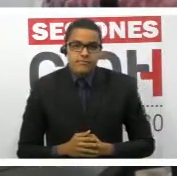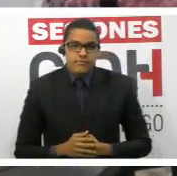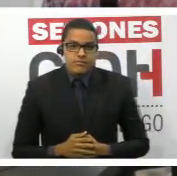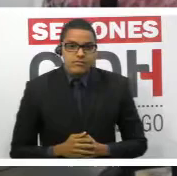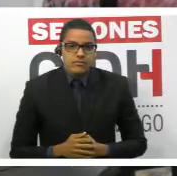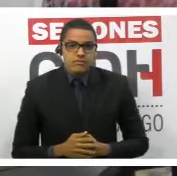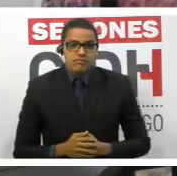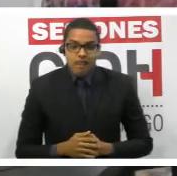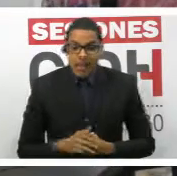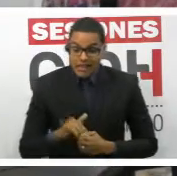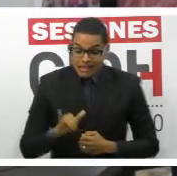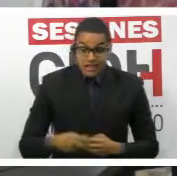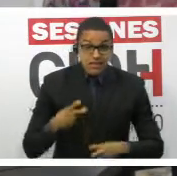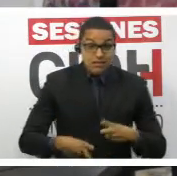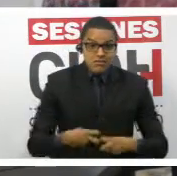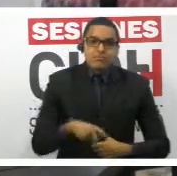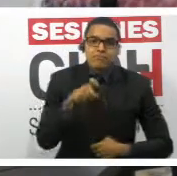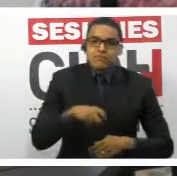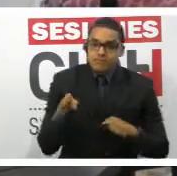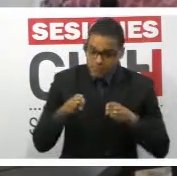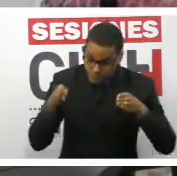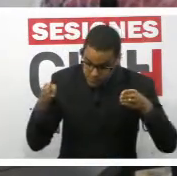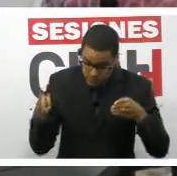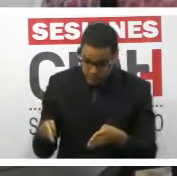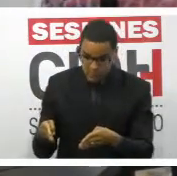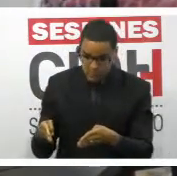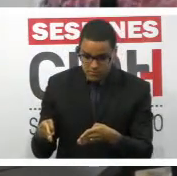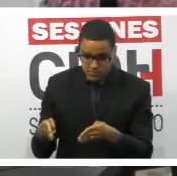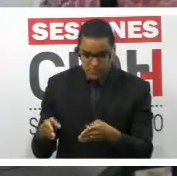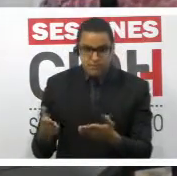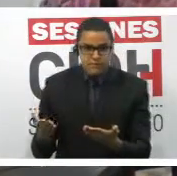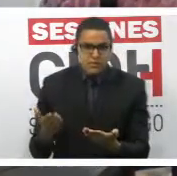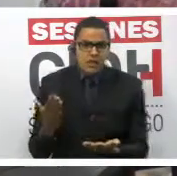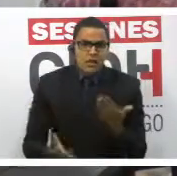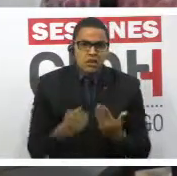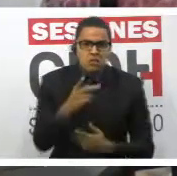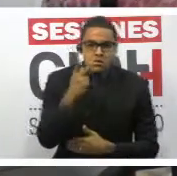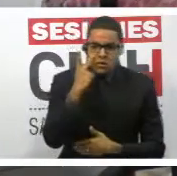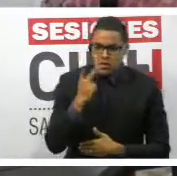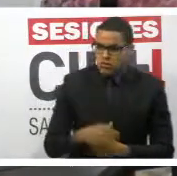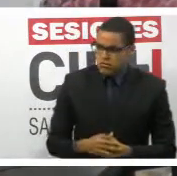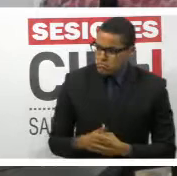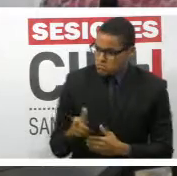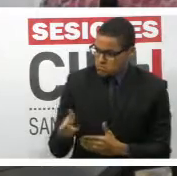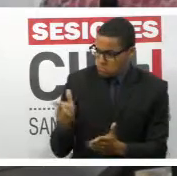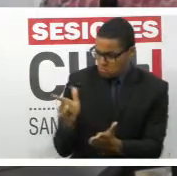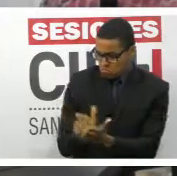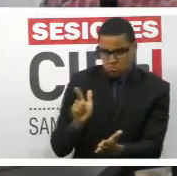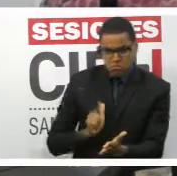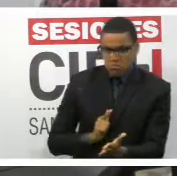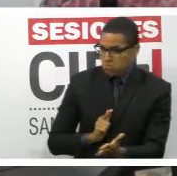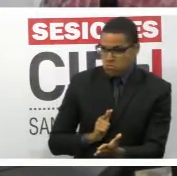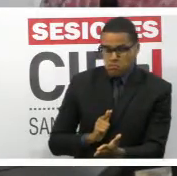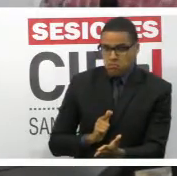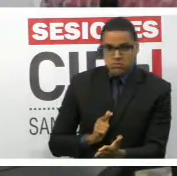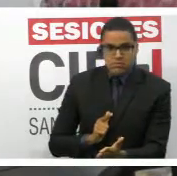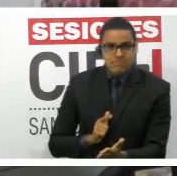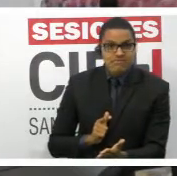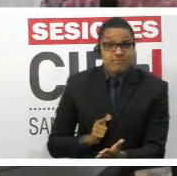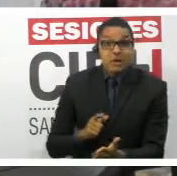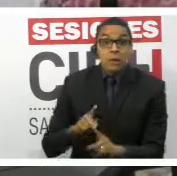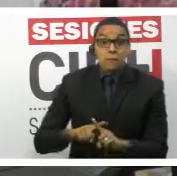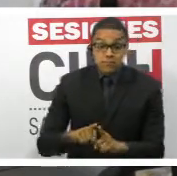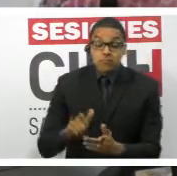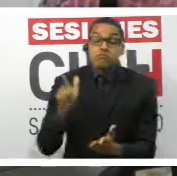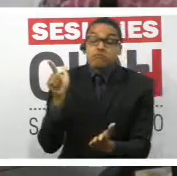atendidos y aunque no se ven como una violación son violaciones fragante tanto al derecho tanto a